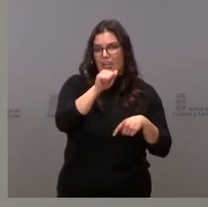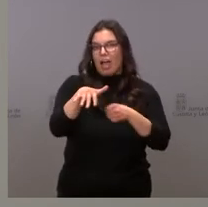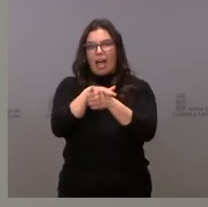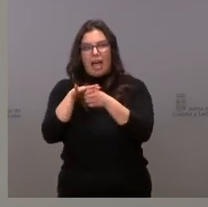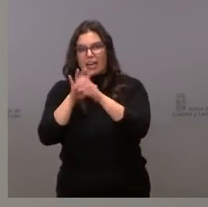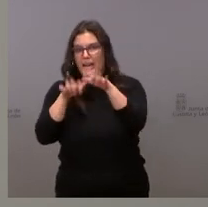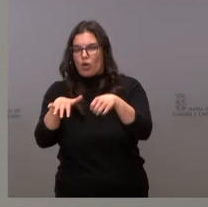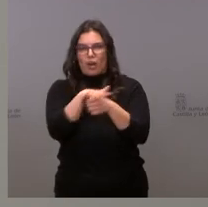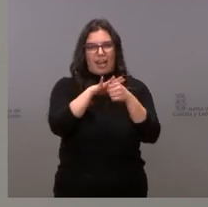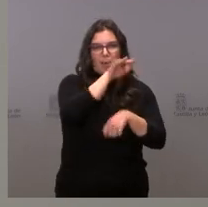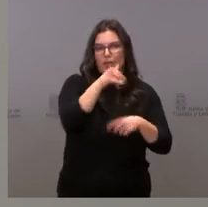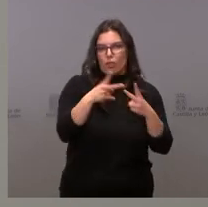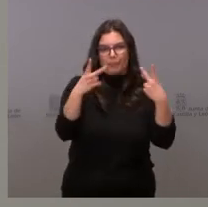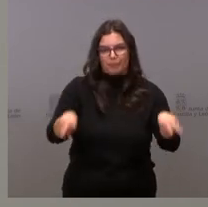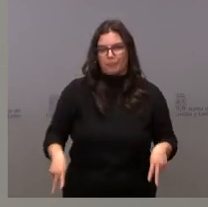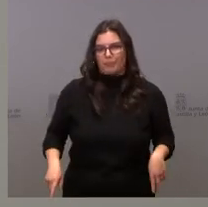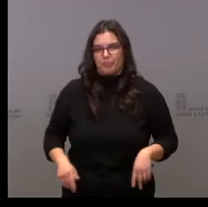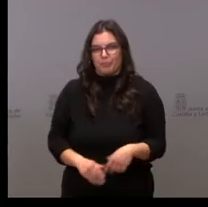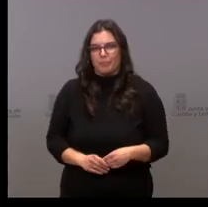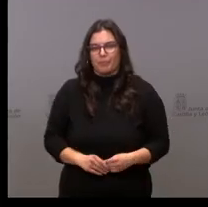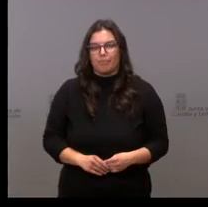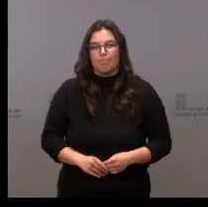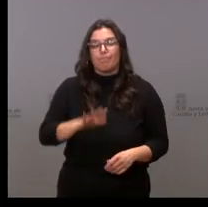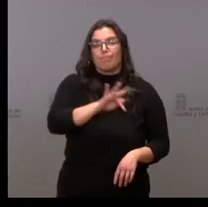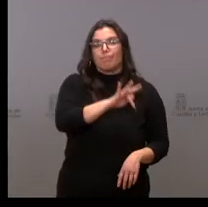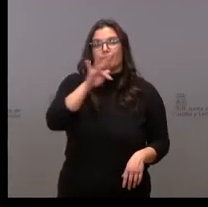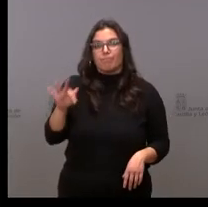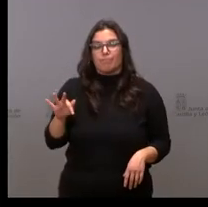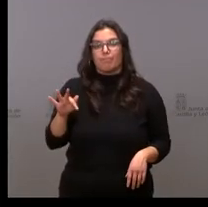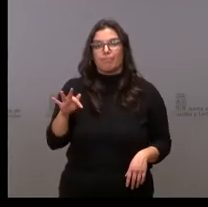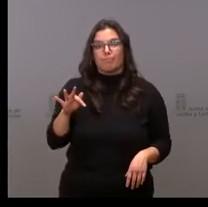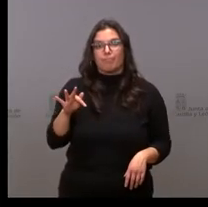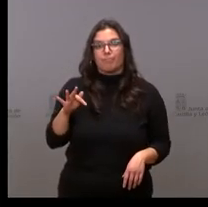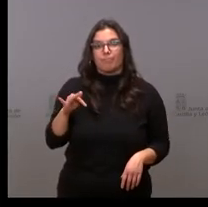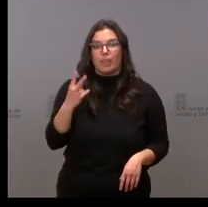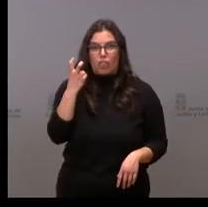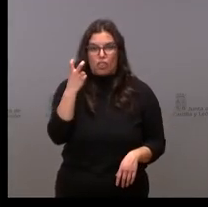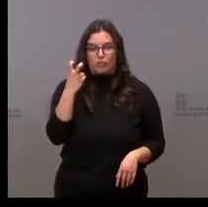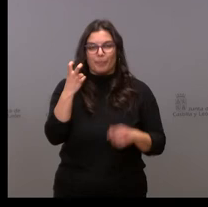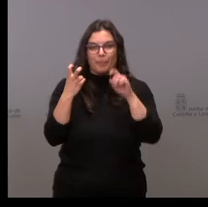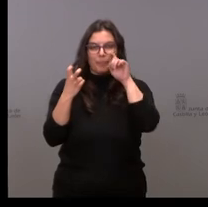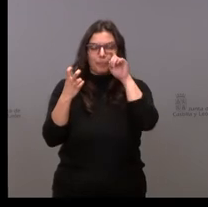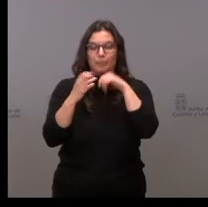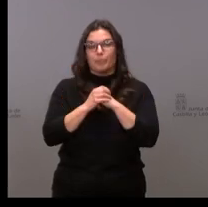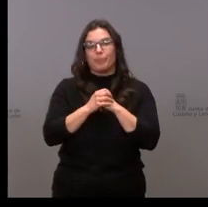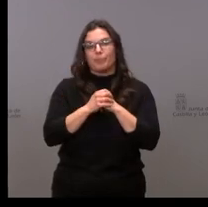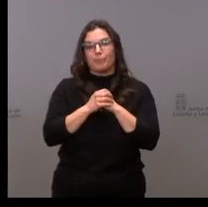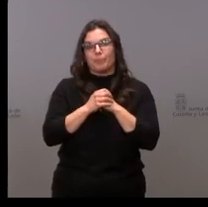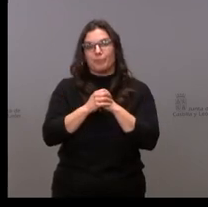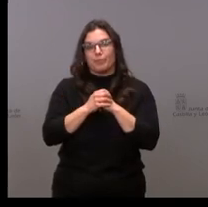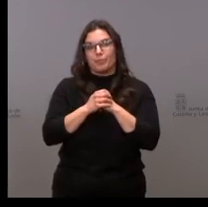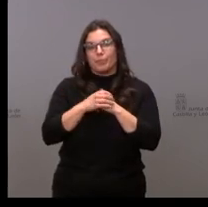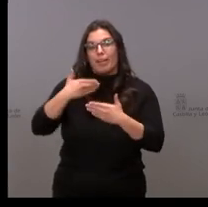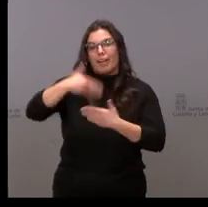león y continuamos nos quedan aún dos intervenciones la primera de ellas es de la